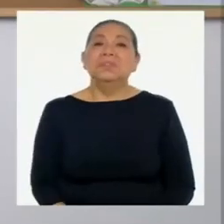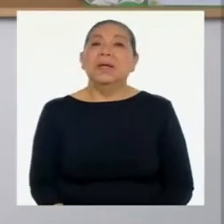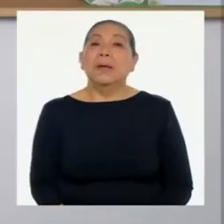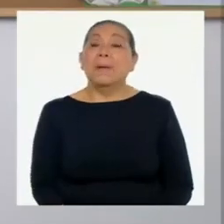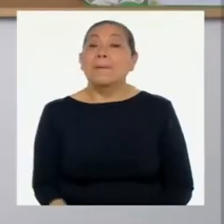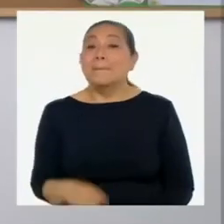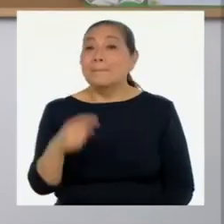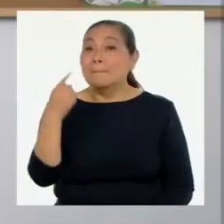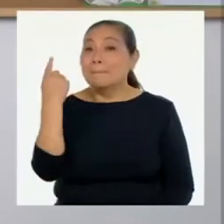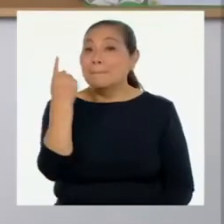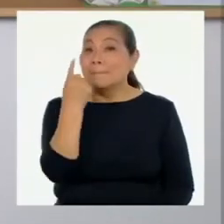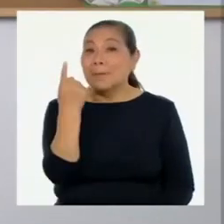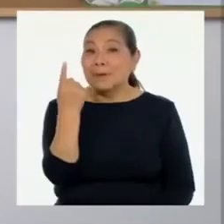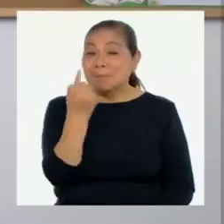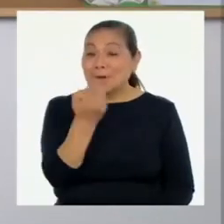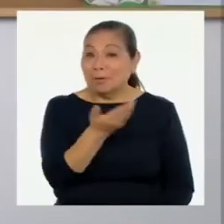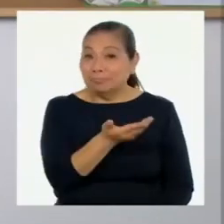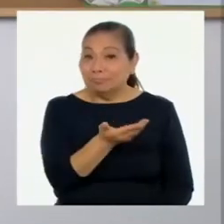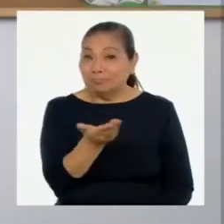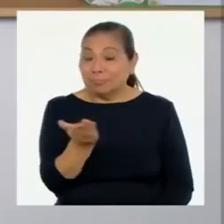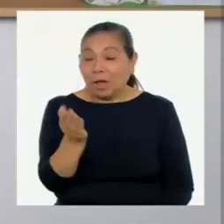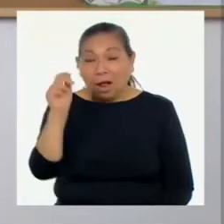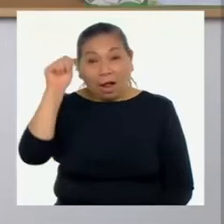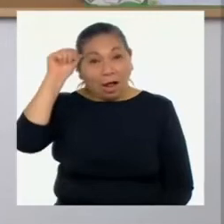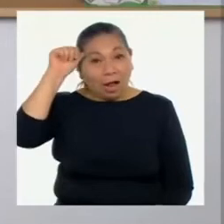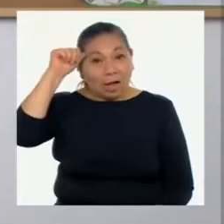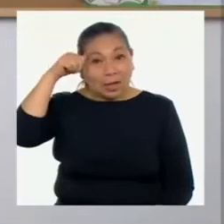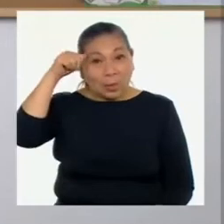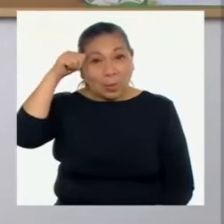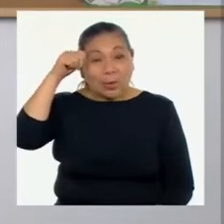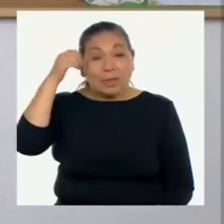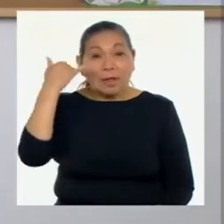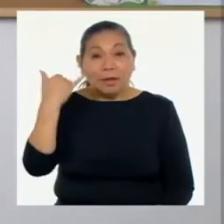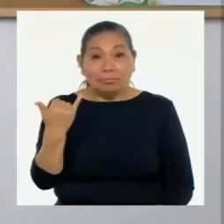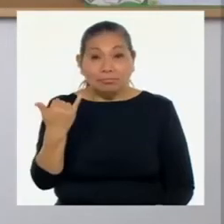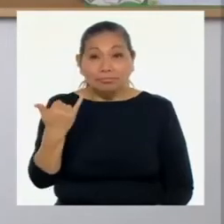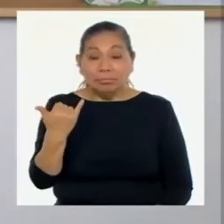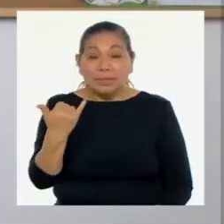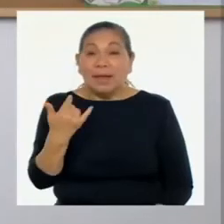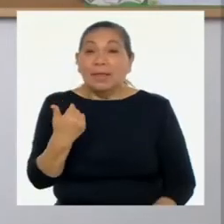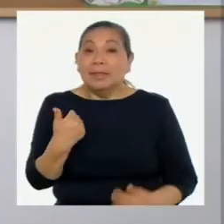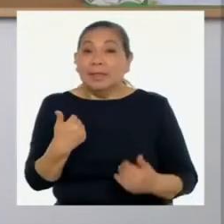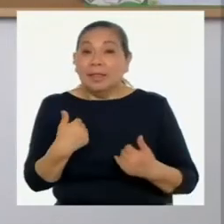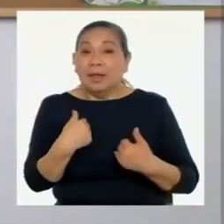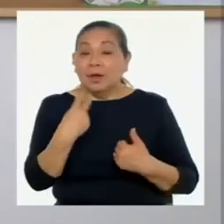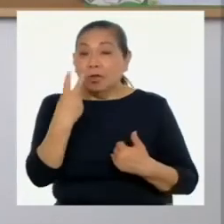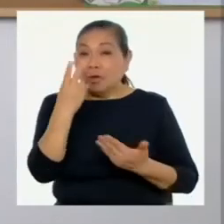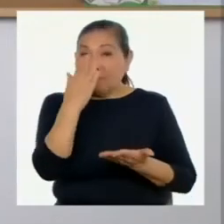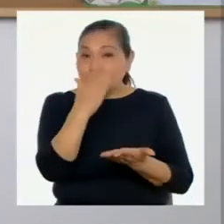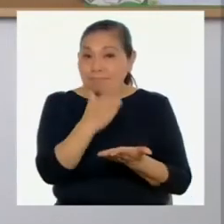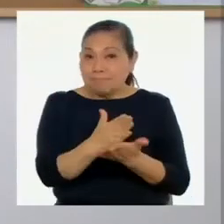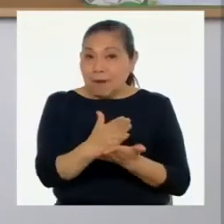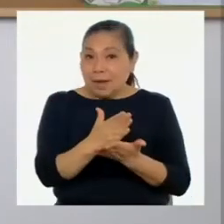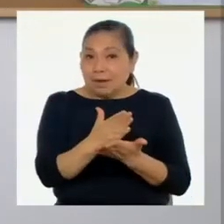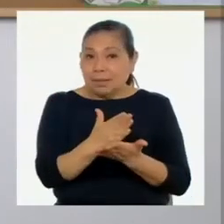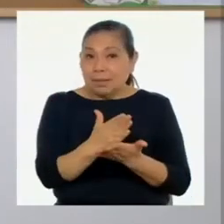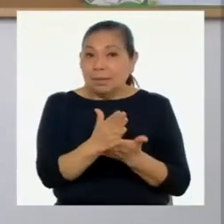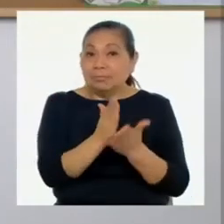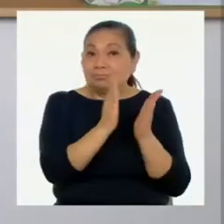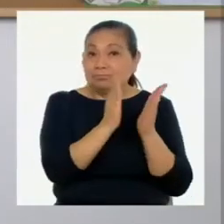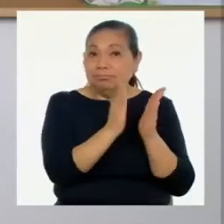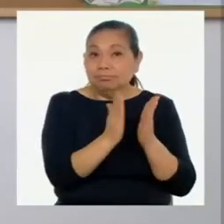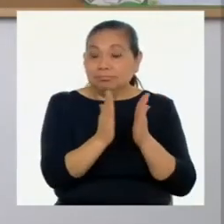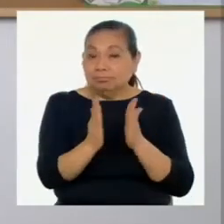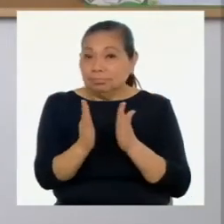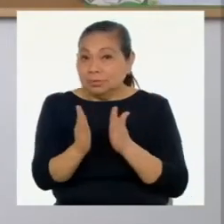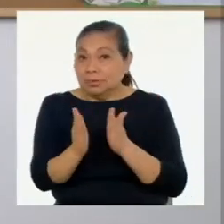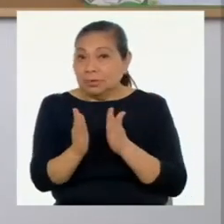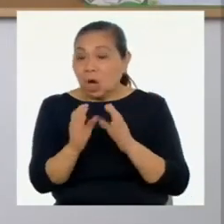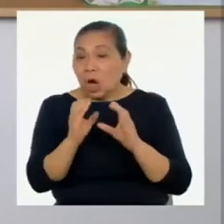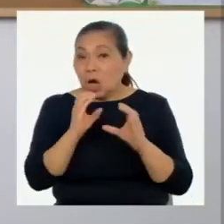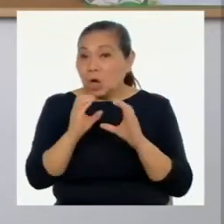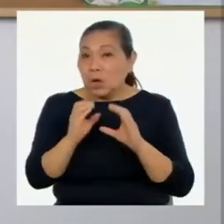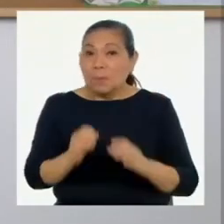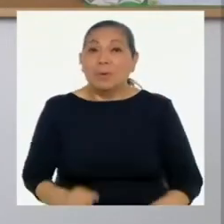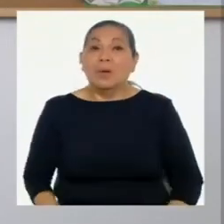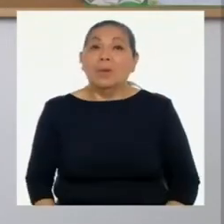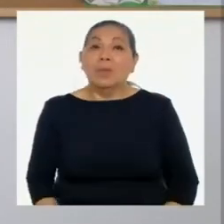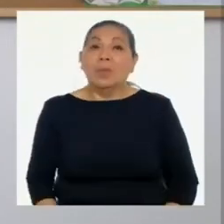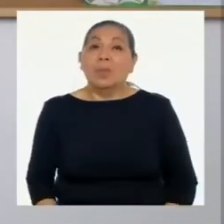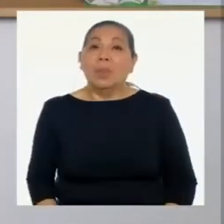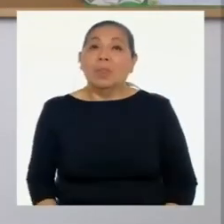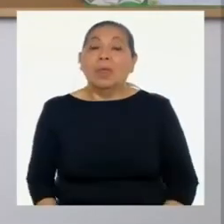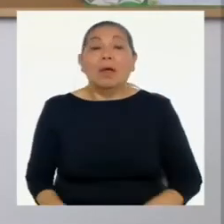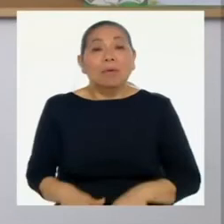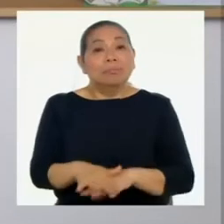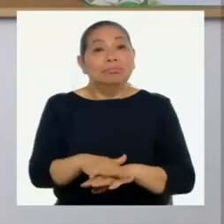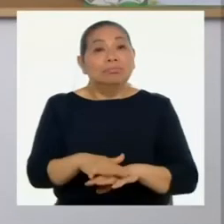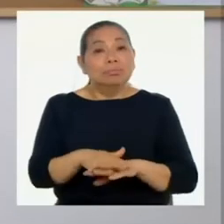Yanira. Primero, chicas y chicos, recuerden que este proceso tiene dos partes: determinar la situación comunicativa